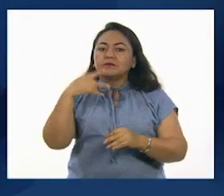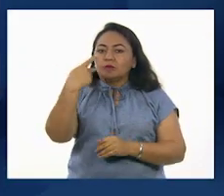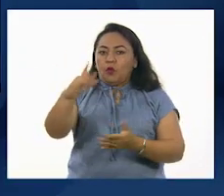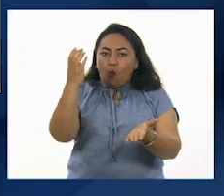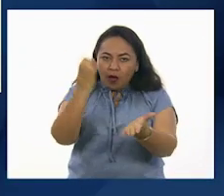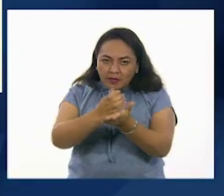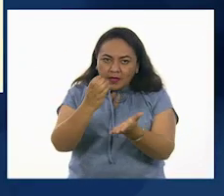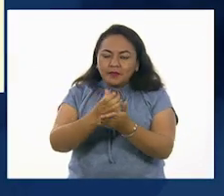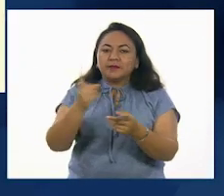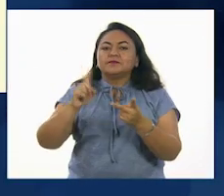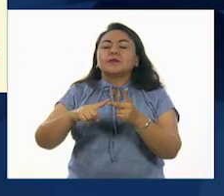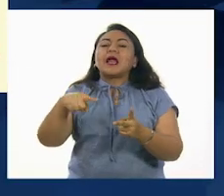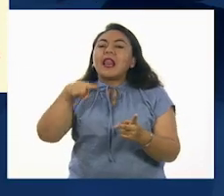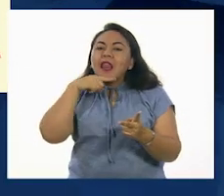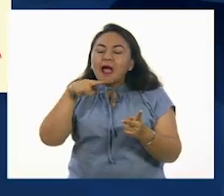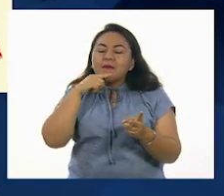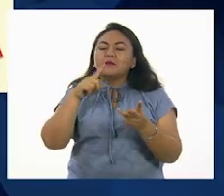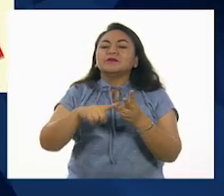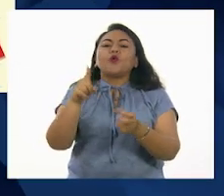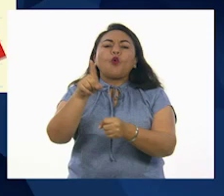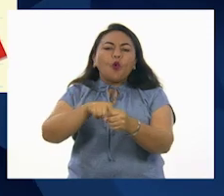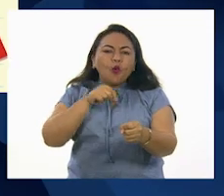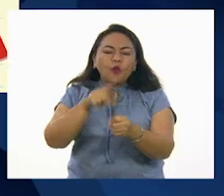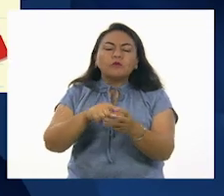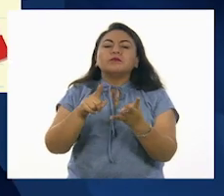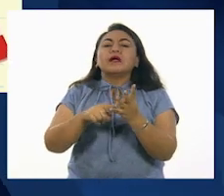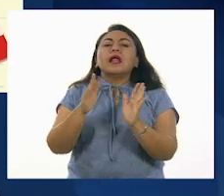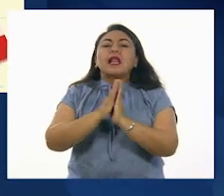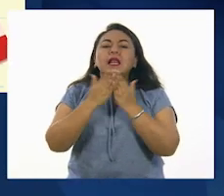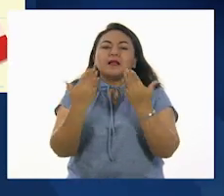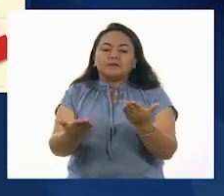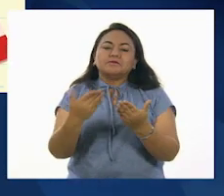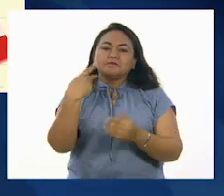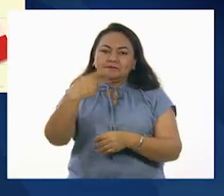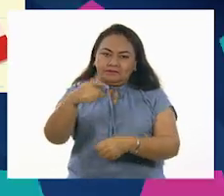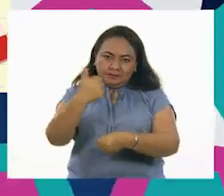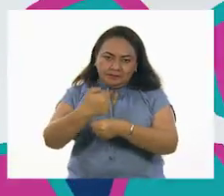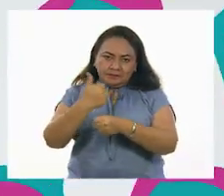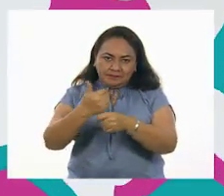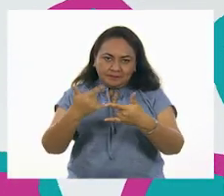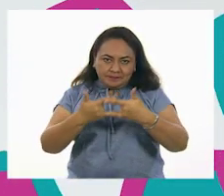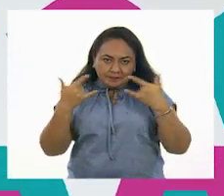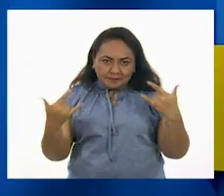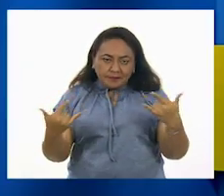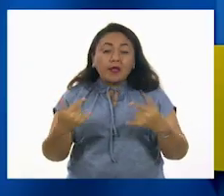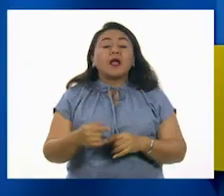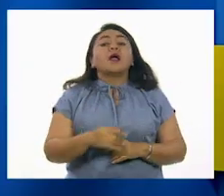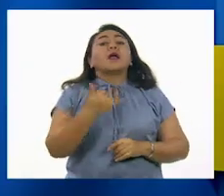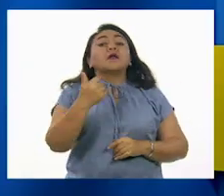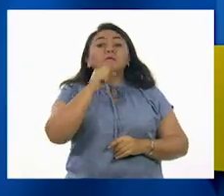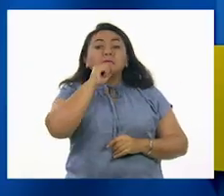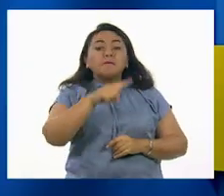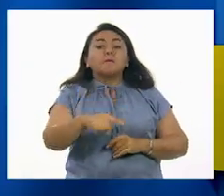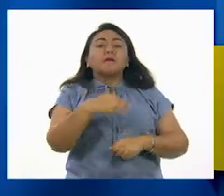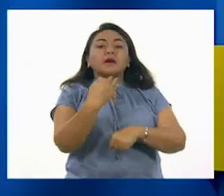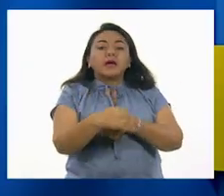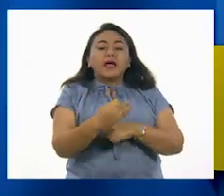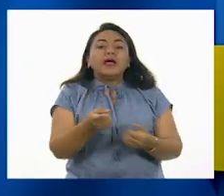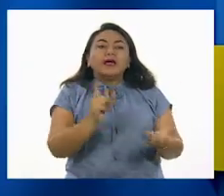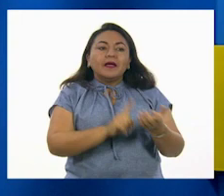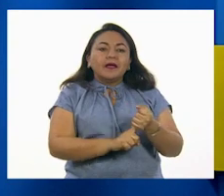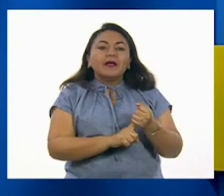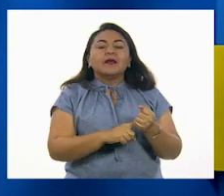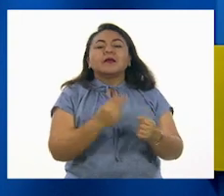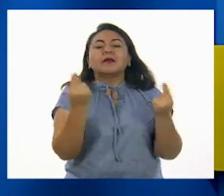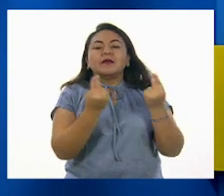cuaderno, lápiz, colores y su libro de texto de historia. Por nuestra parte, vamos a necesitar 2 caballetes. Compañeros de